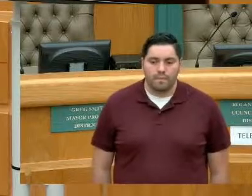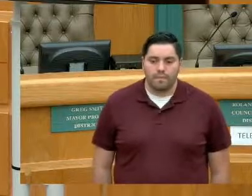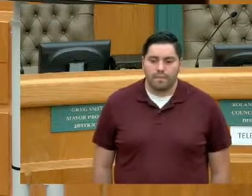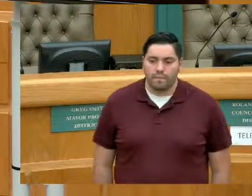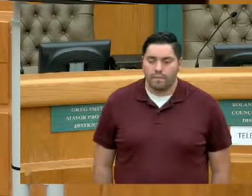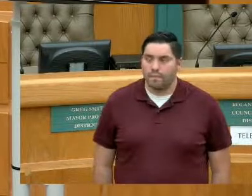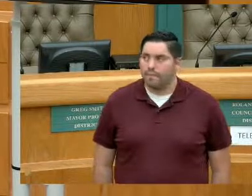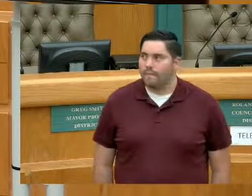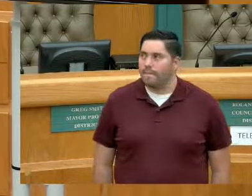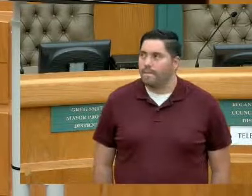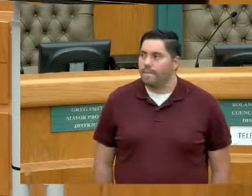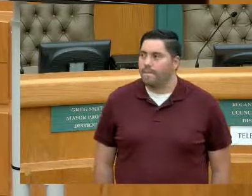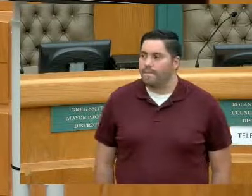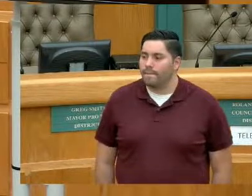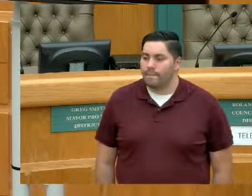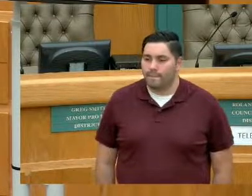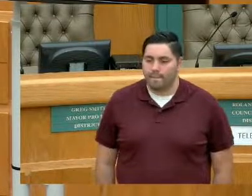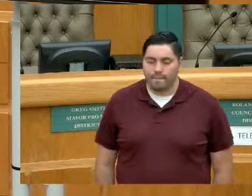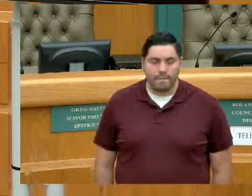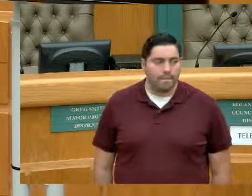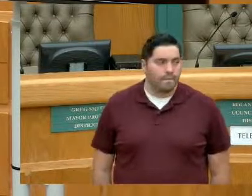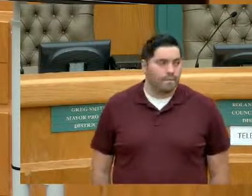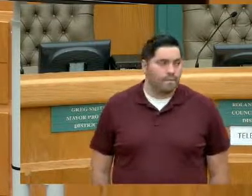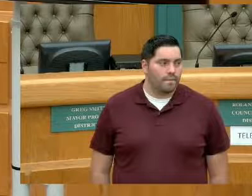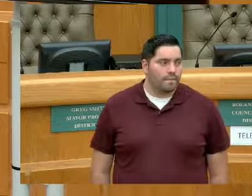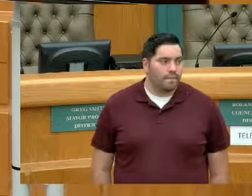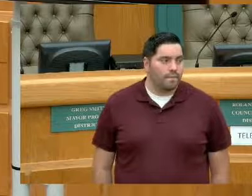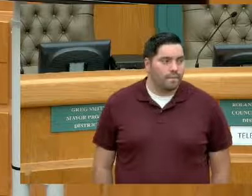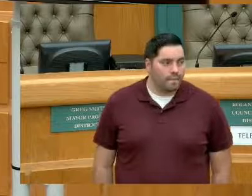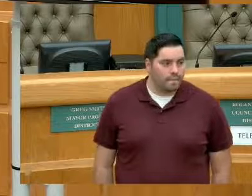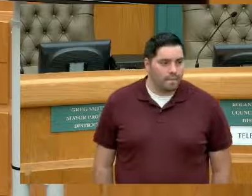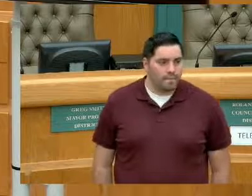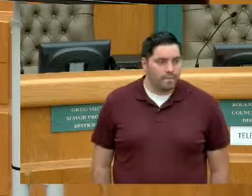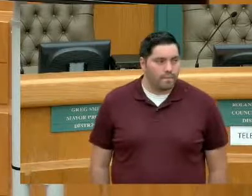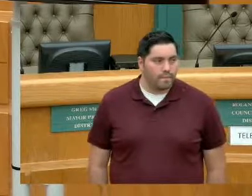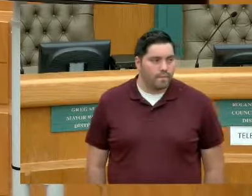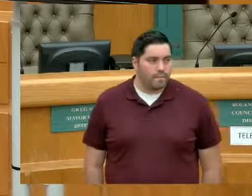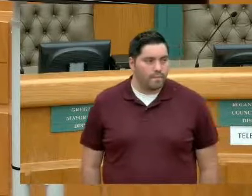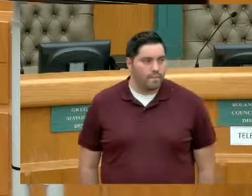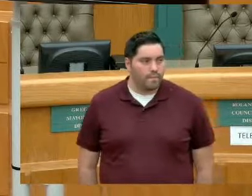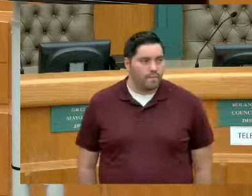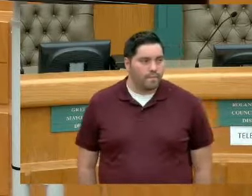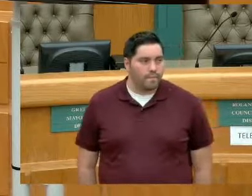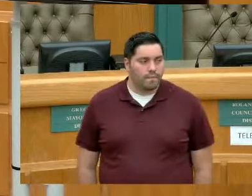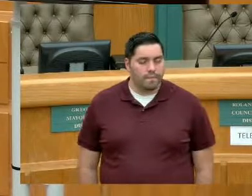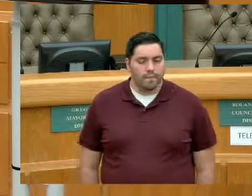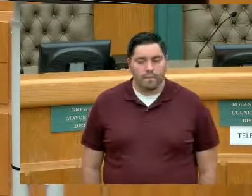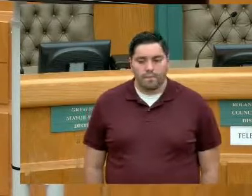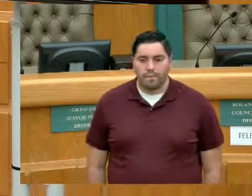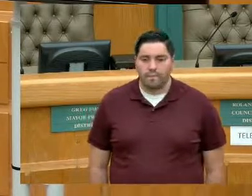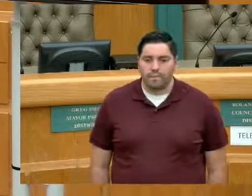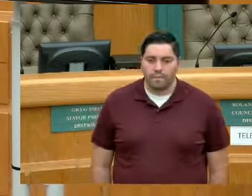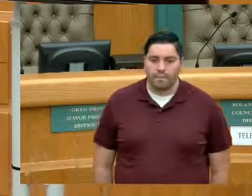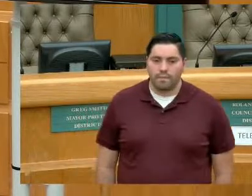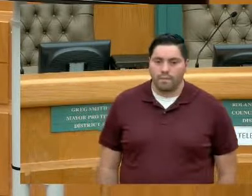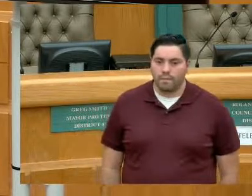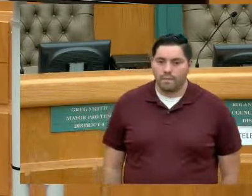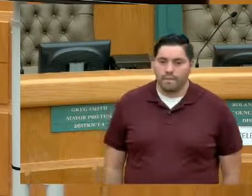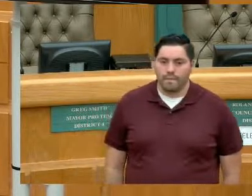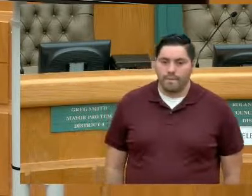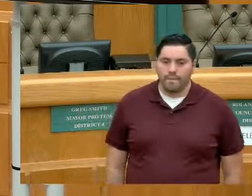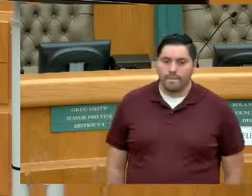va a dar comienzo. Mi oficina va a reflejar esas órdenes el día de mañana por la mañana, pero entran en vigor de manera inmediata. Los negocios